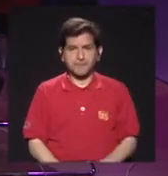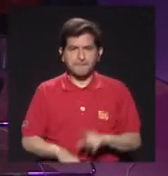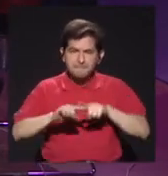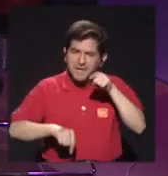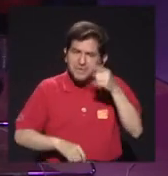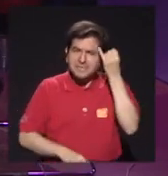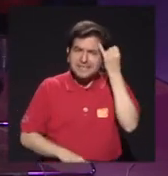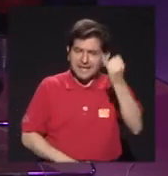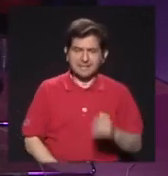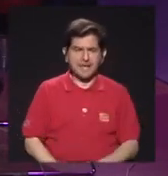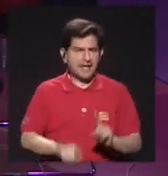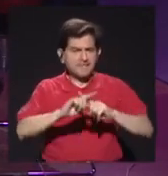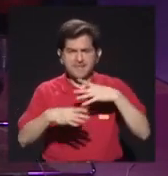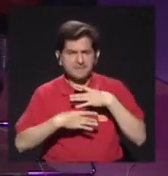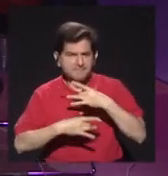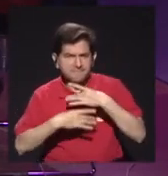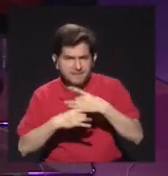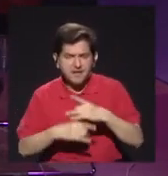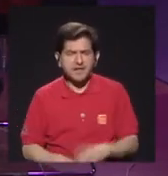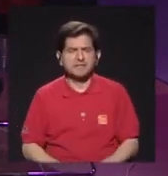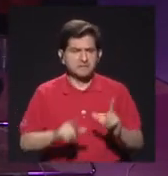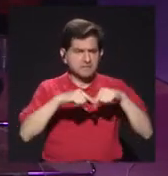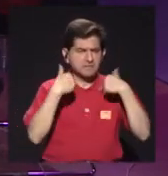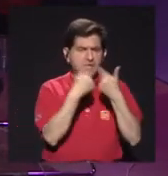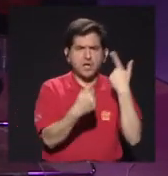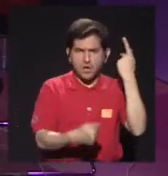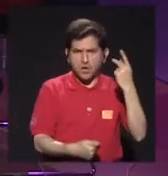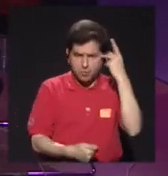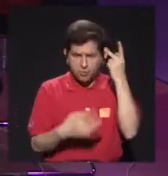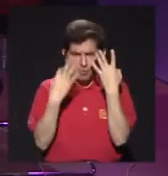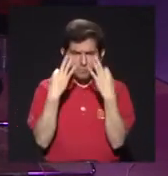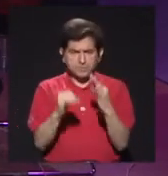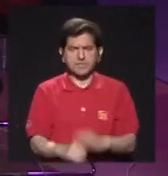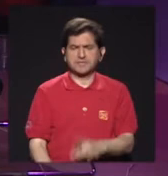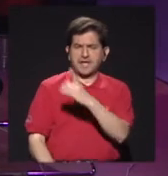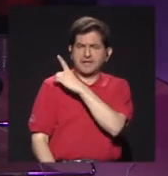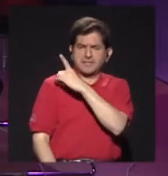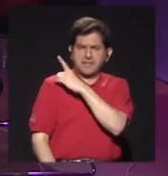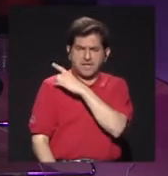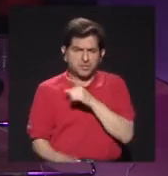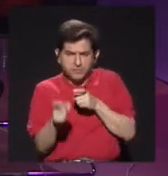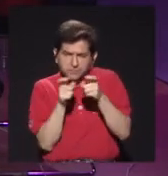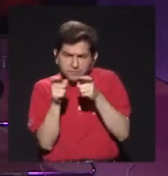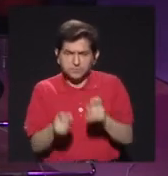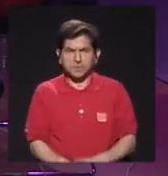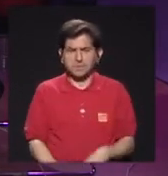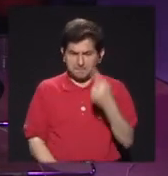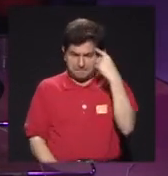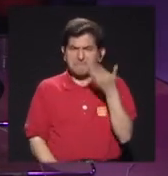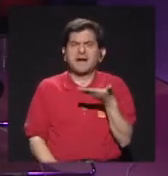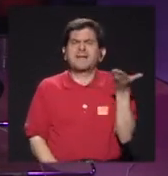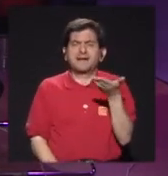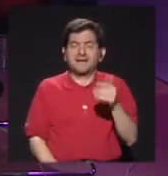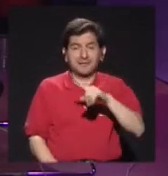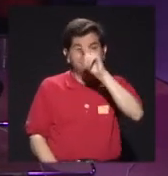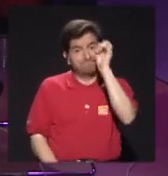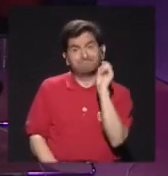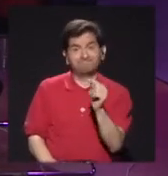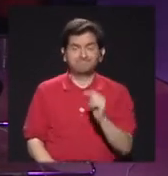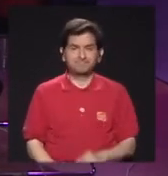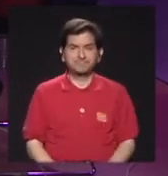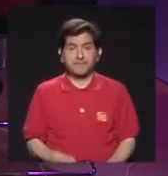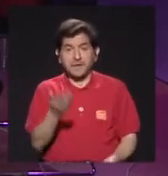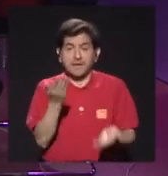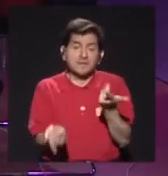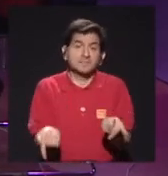hay un juego de intereses entre fuerzas políticas para conquistar el directorio legislativo el tema es para que lo quieren ver puede ser